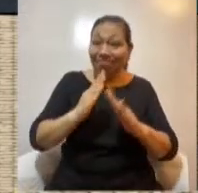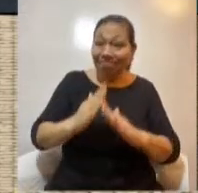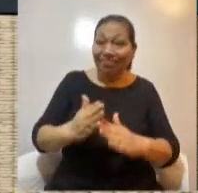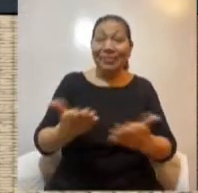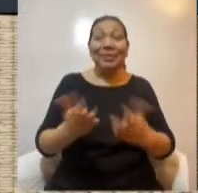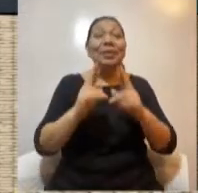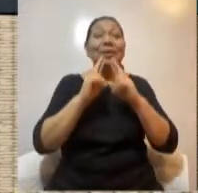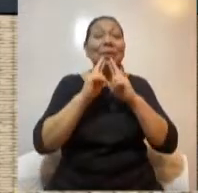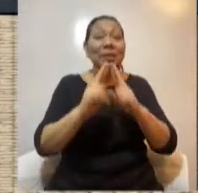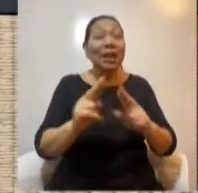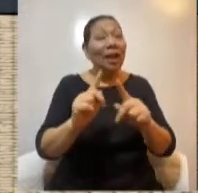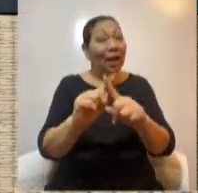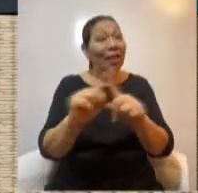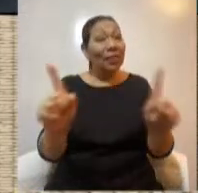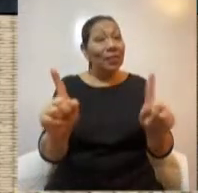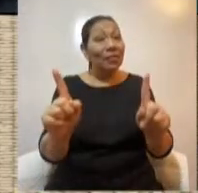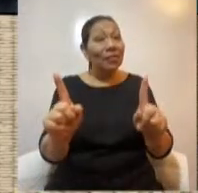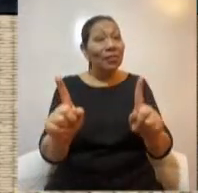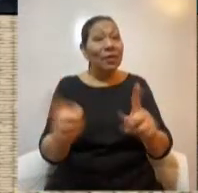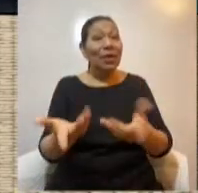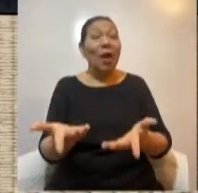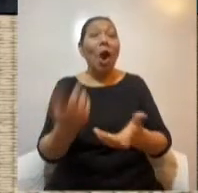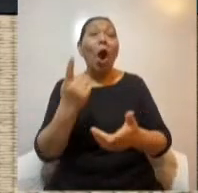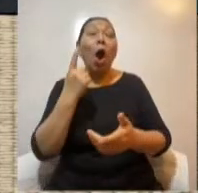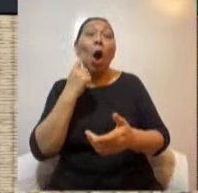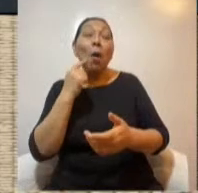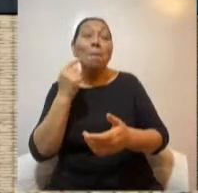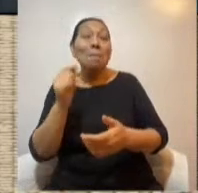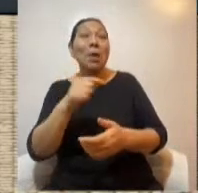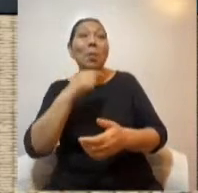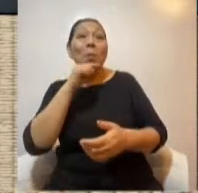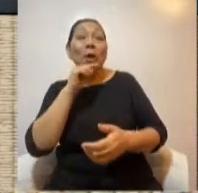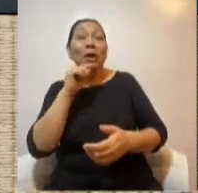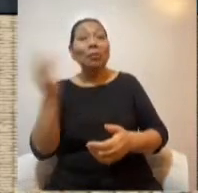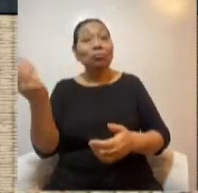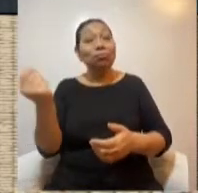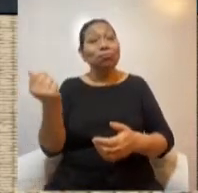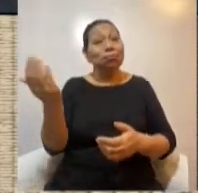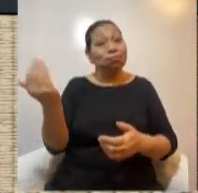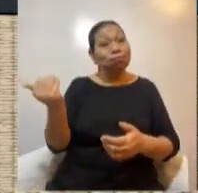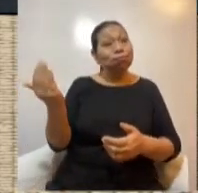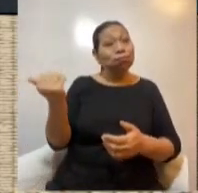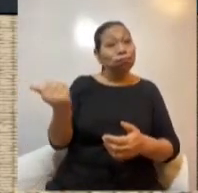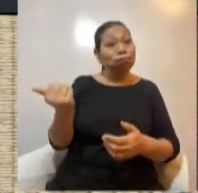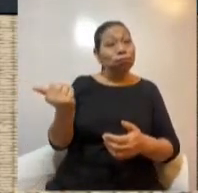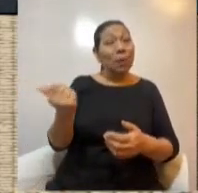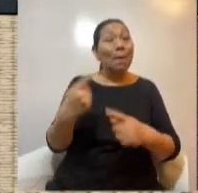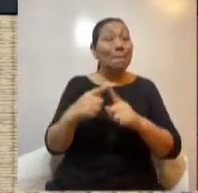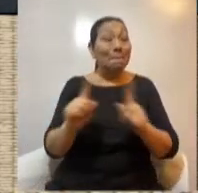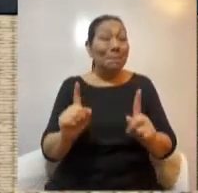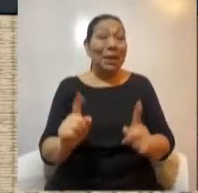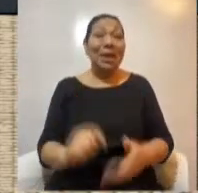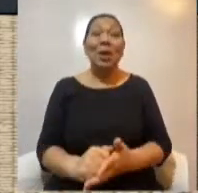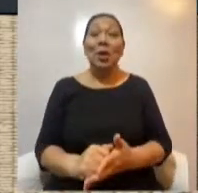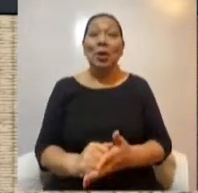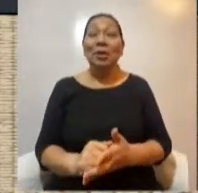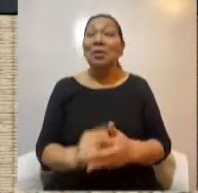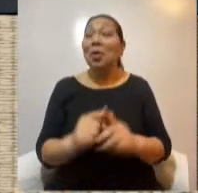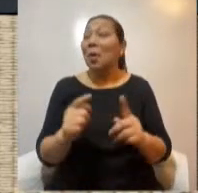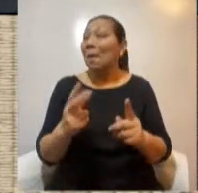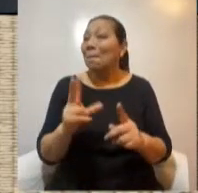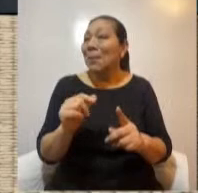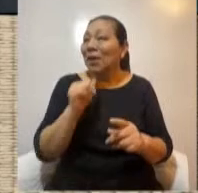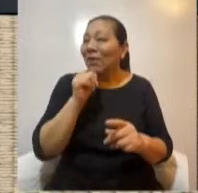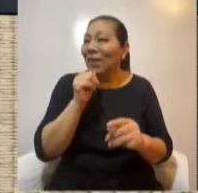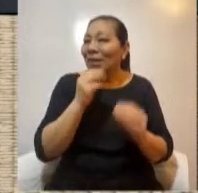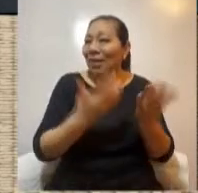discriminador. Está resuelto la diferencia entre viudos y viudas, personas que tienen un vínculo jurídicamente reconocido.